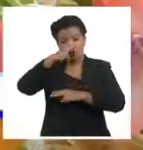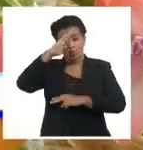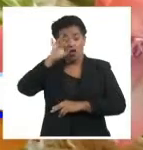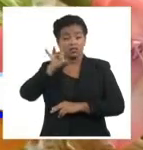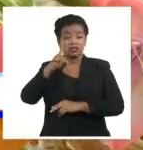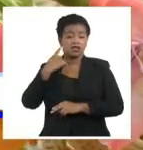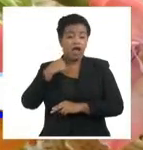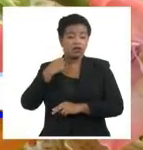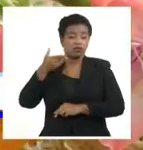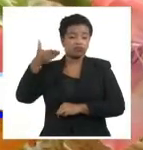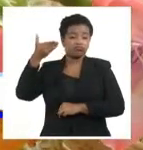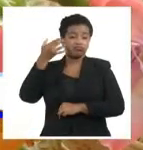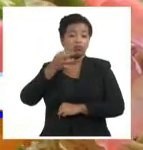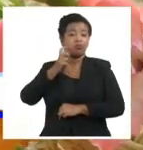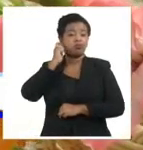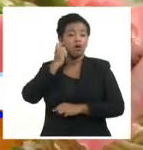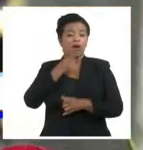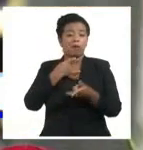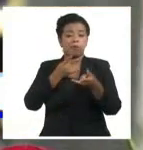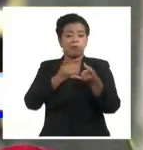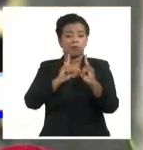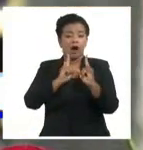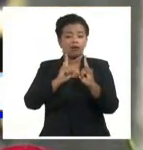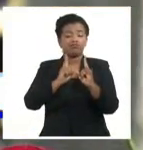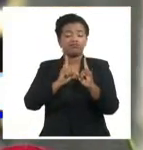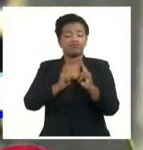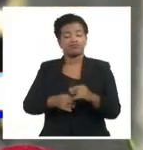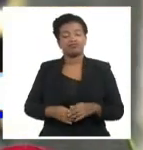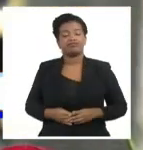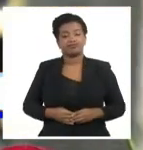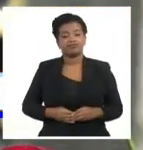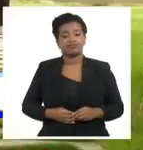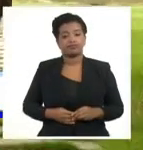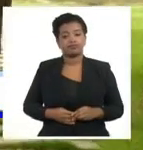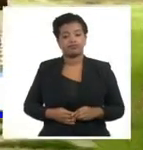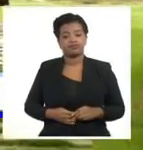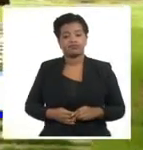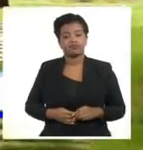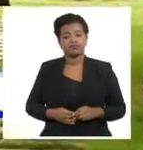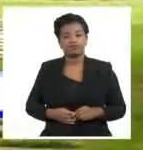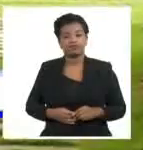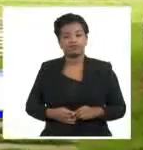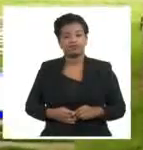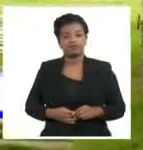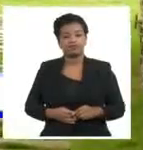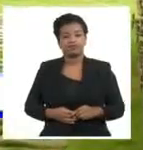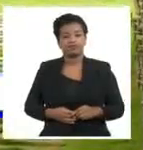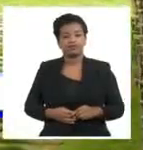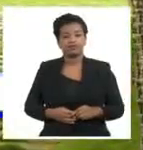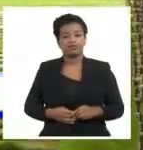años, cuando desaparecía físicamente la heroína de la Sierra y el Llano.